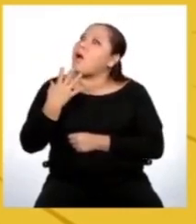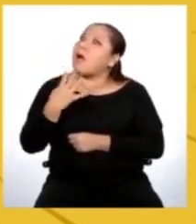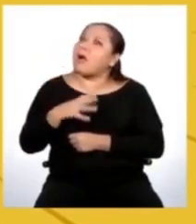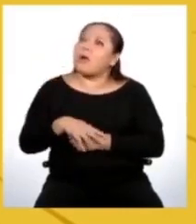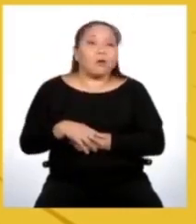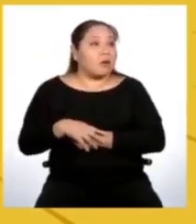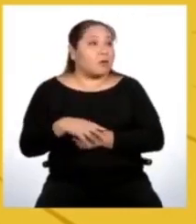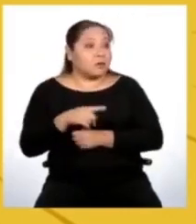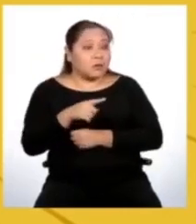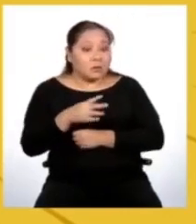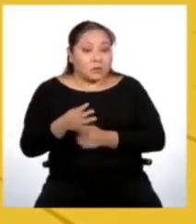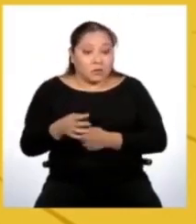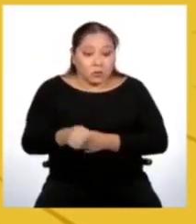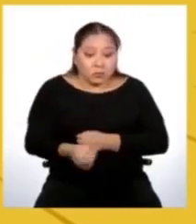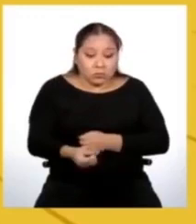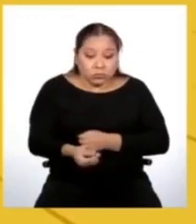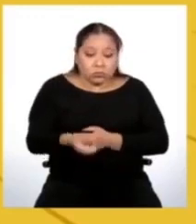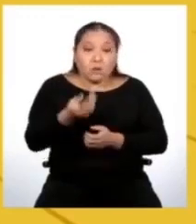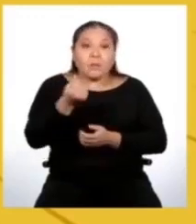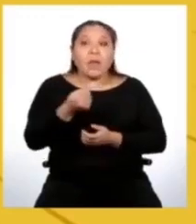¡Uy, ceñito! ¡Se le cayó su monedero!